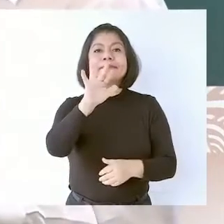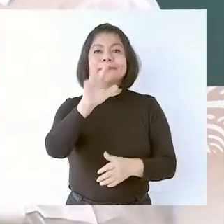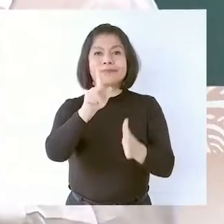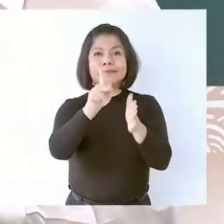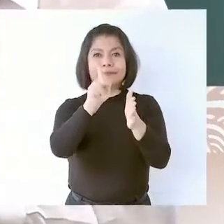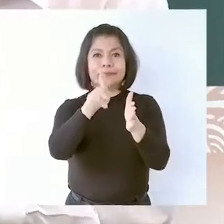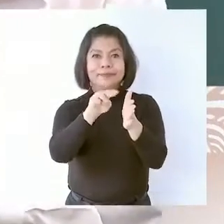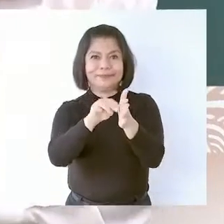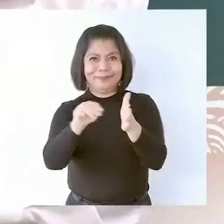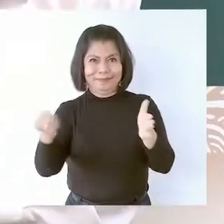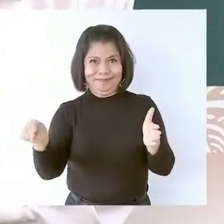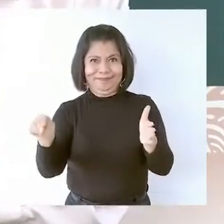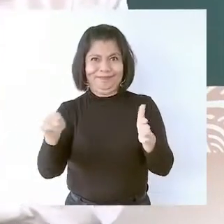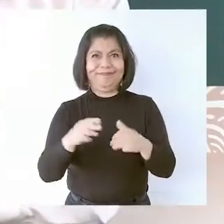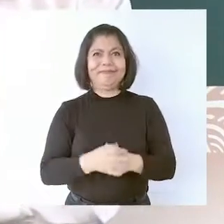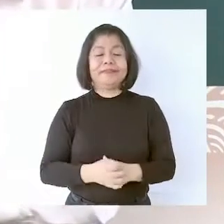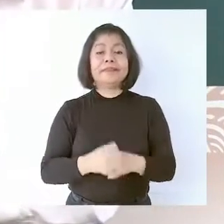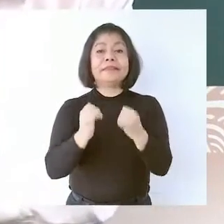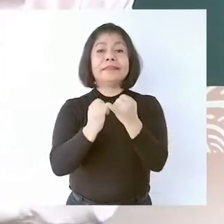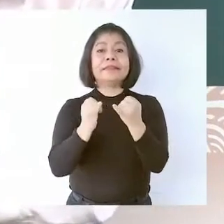Un mirador